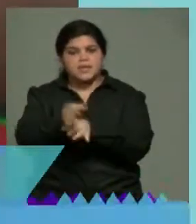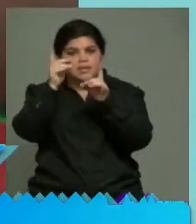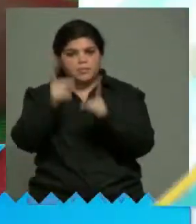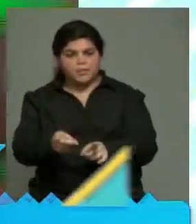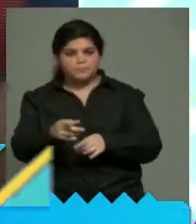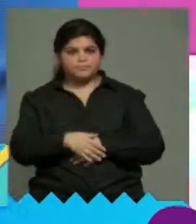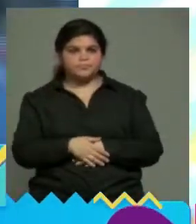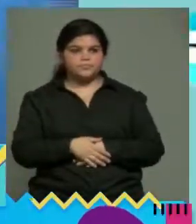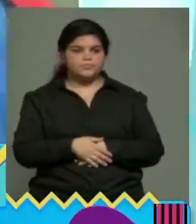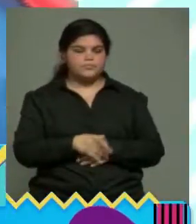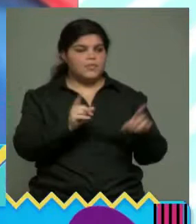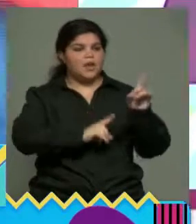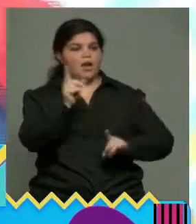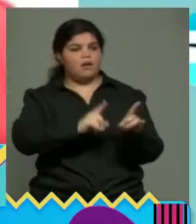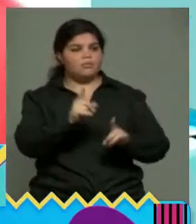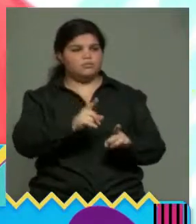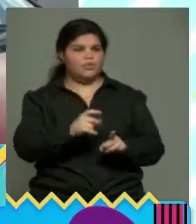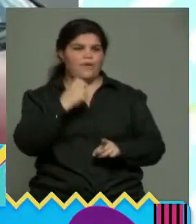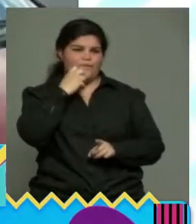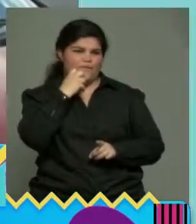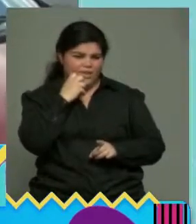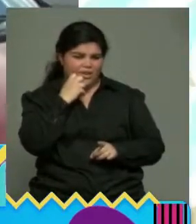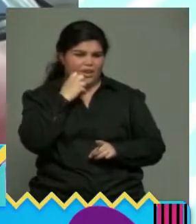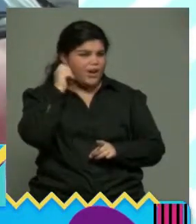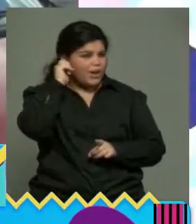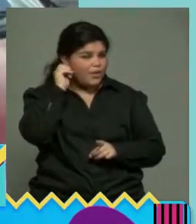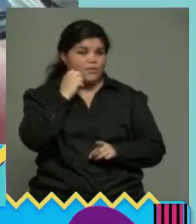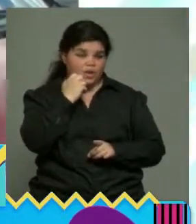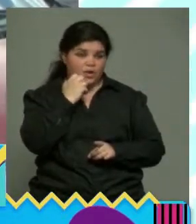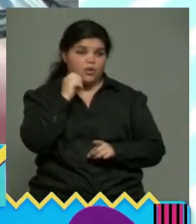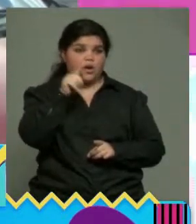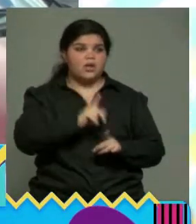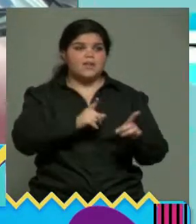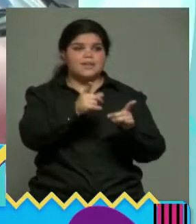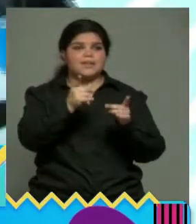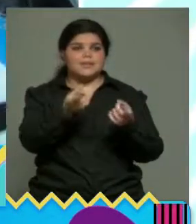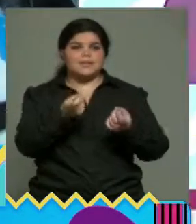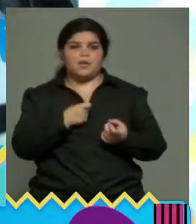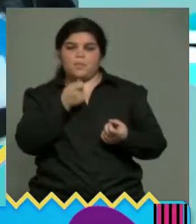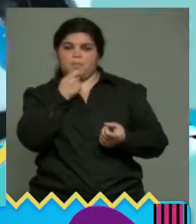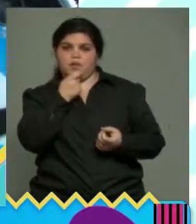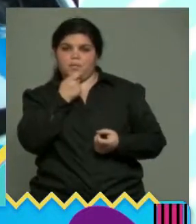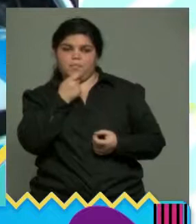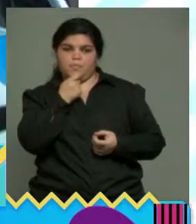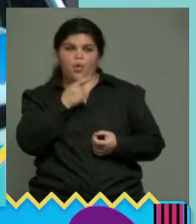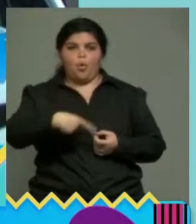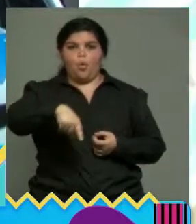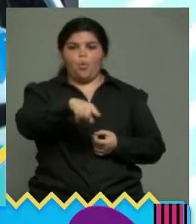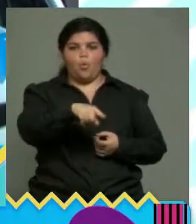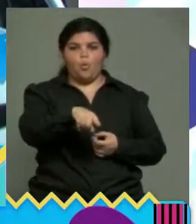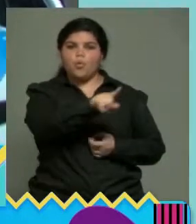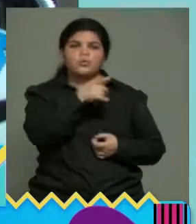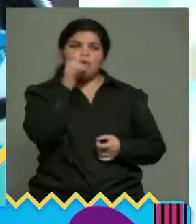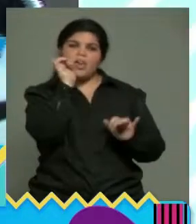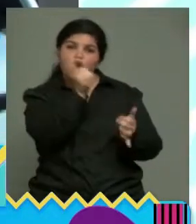los que somos más viejos necesitamos para responder más represión. Ustedes que son una